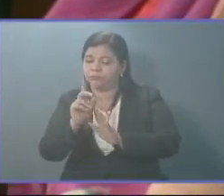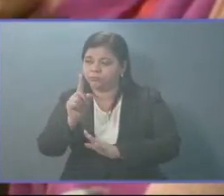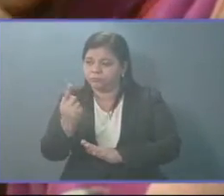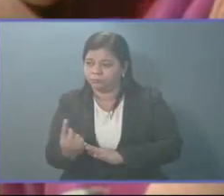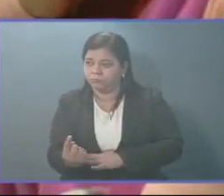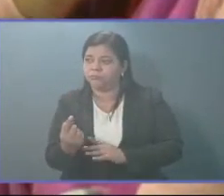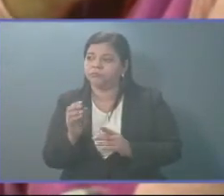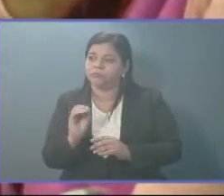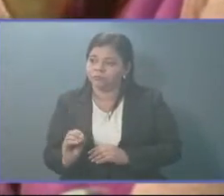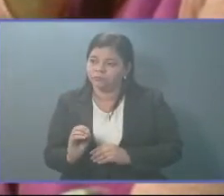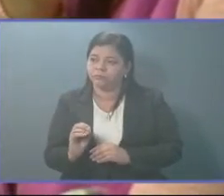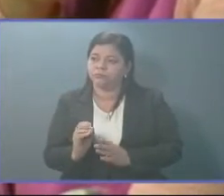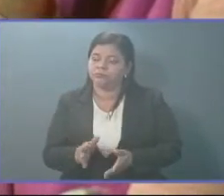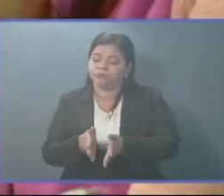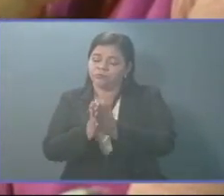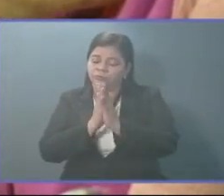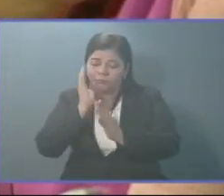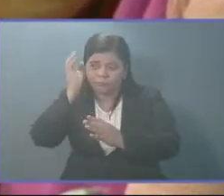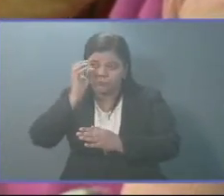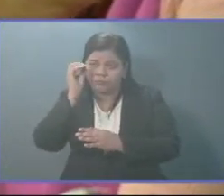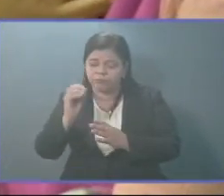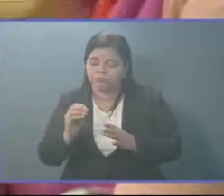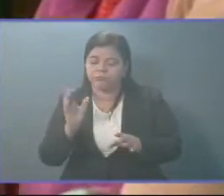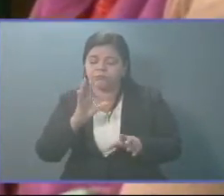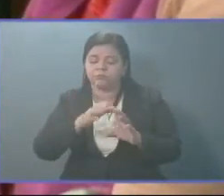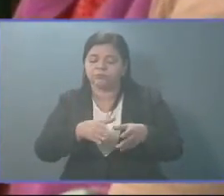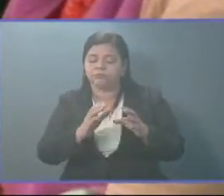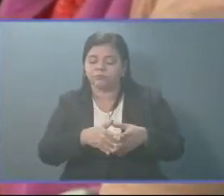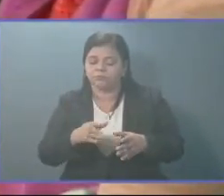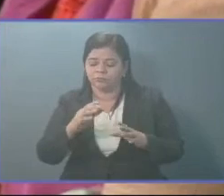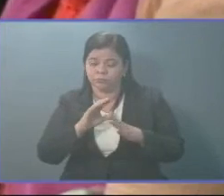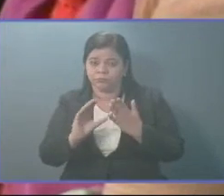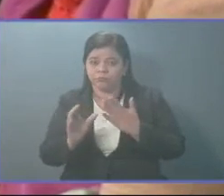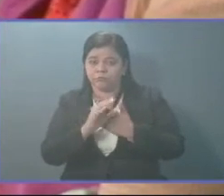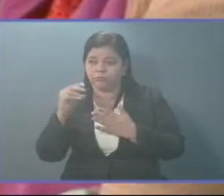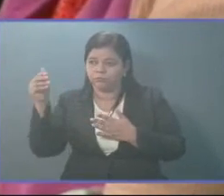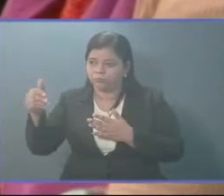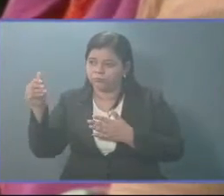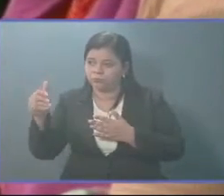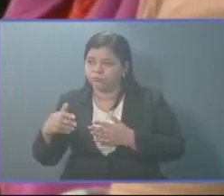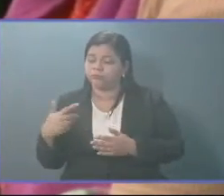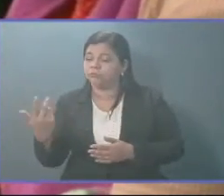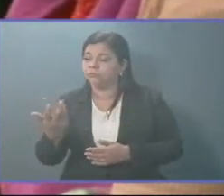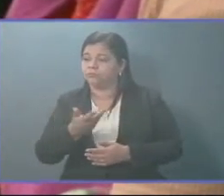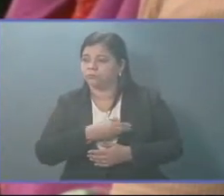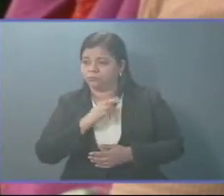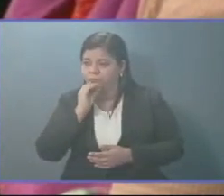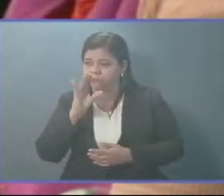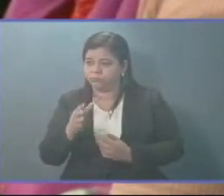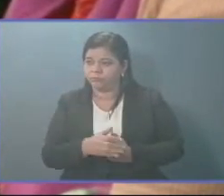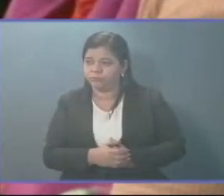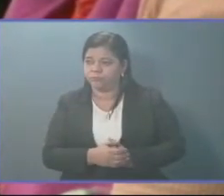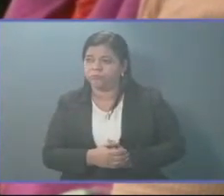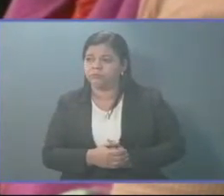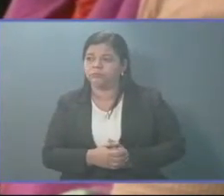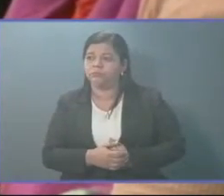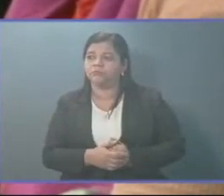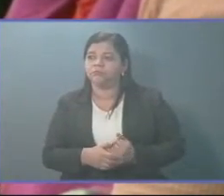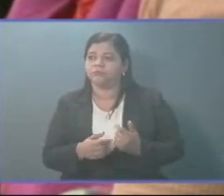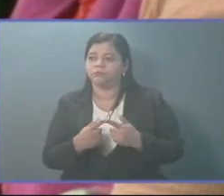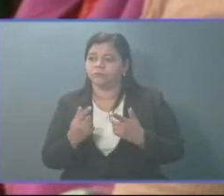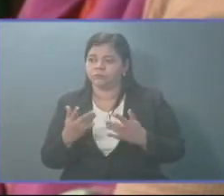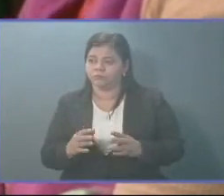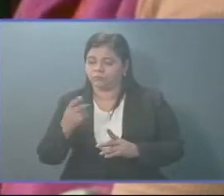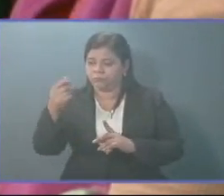mande a pedir opinión a la Comisión de Educación, porque estamos hablando de